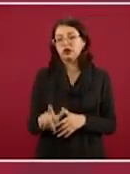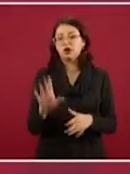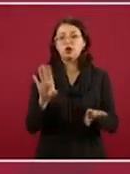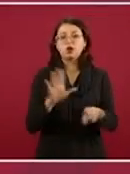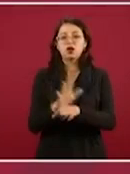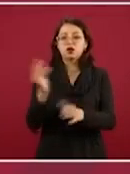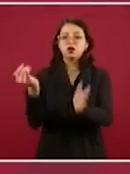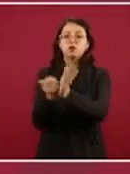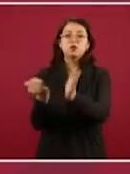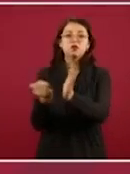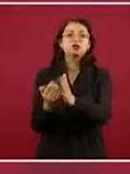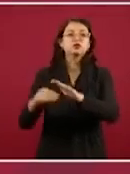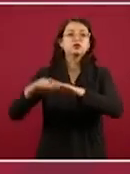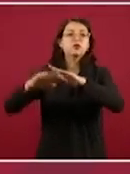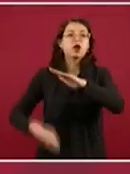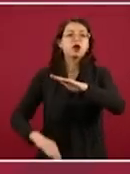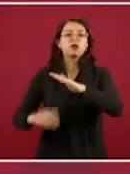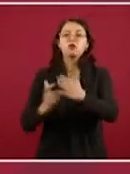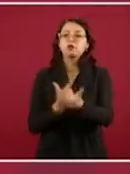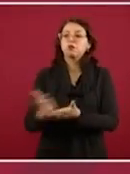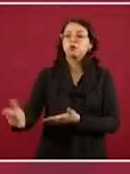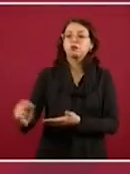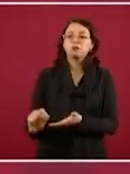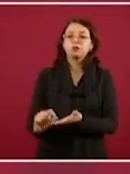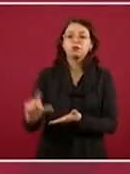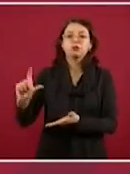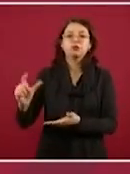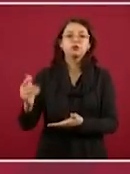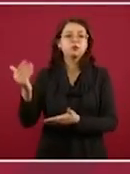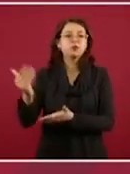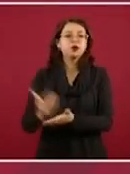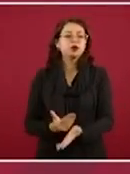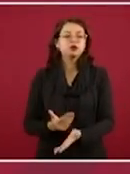Nunca más va a suceder.